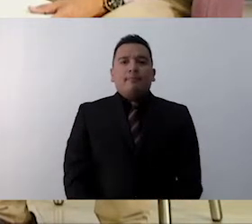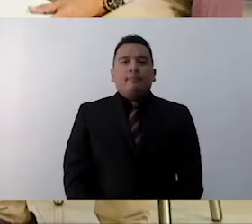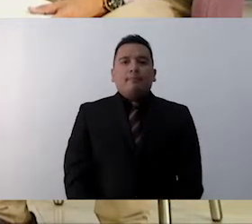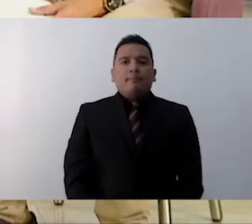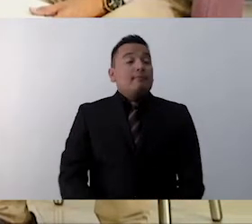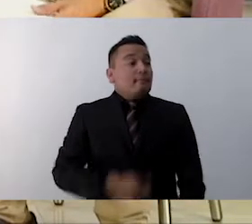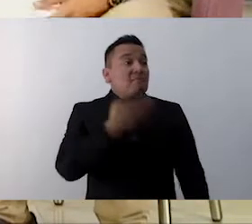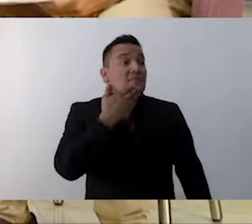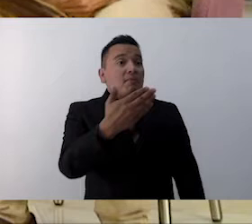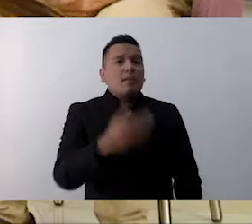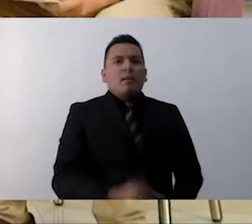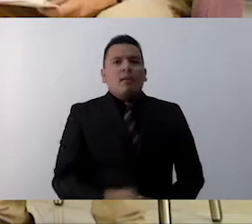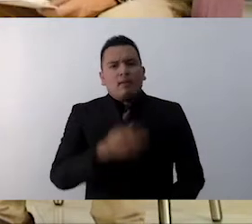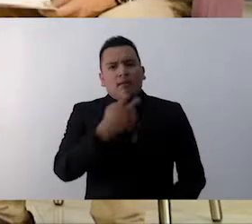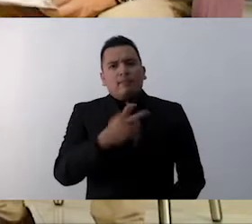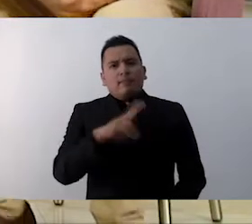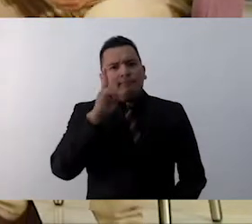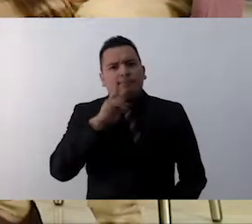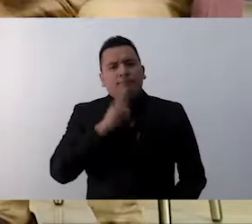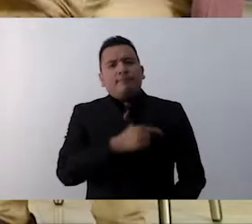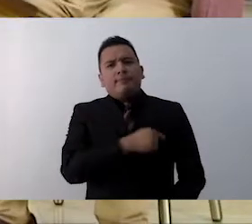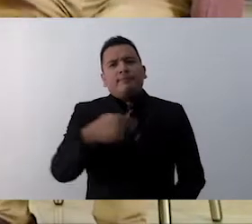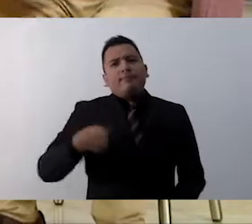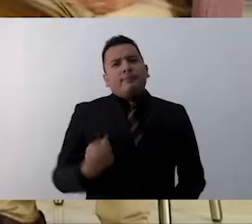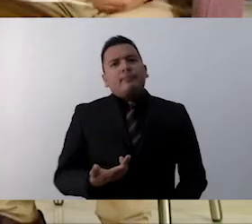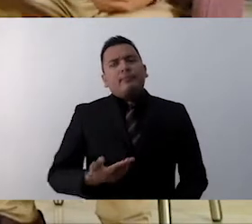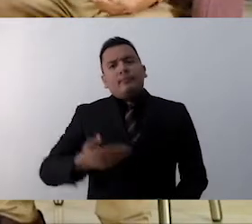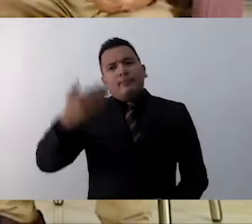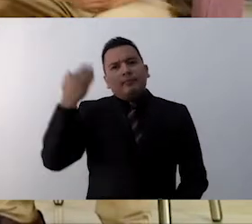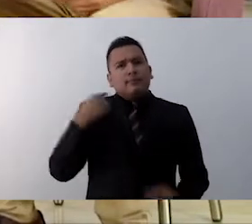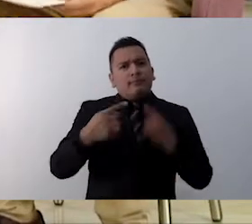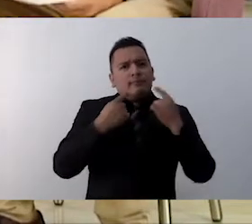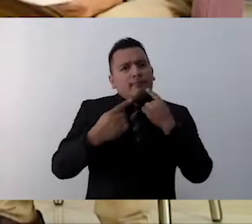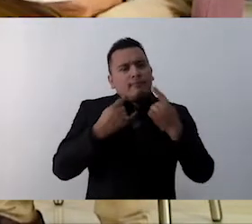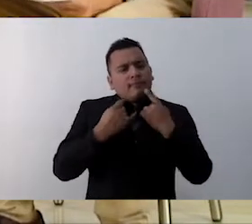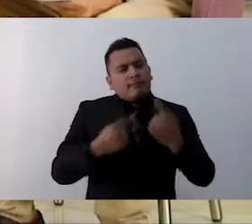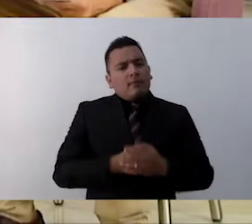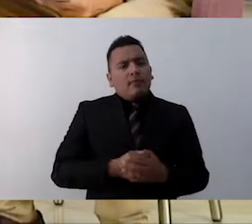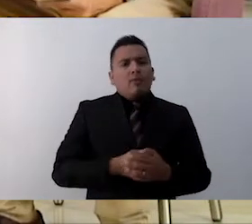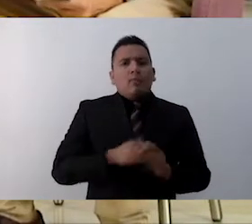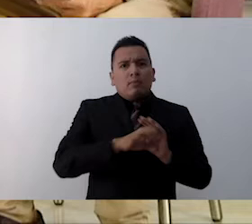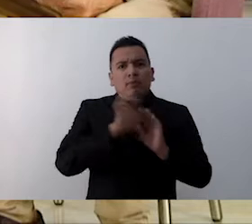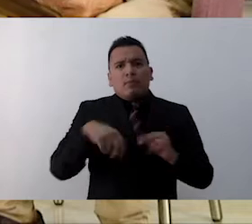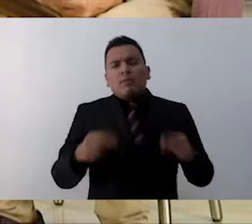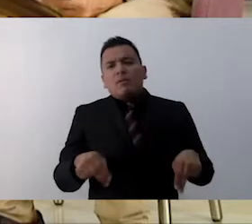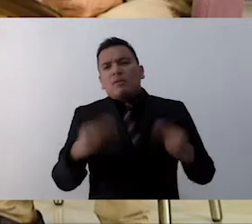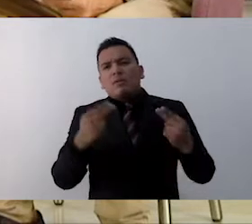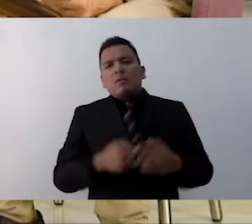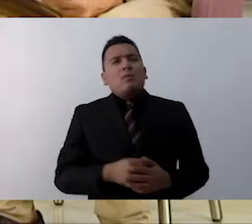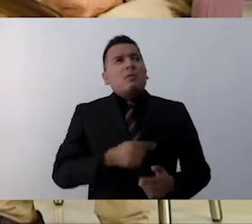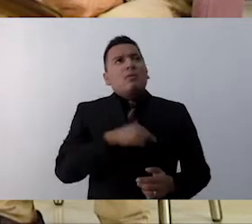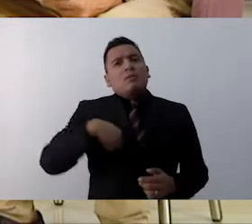país. Muy bien, en ese sentido, nosotros cuando planteamos o platicamos de las